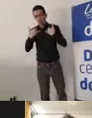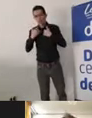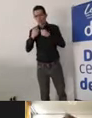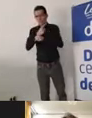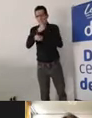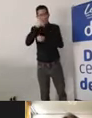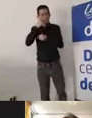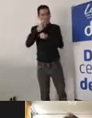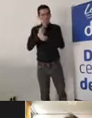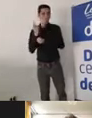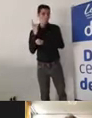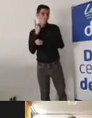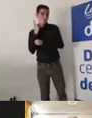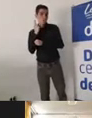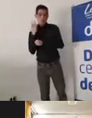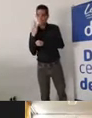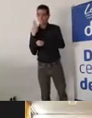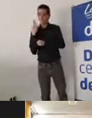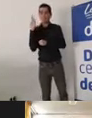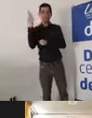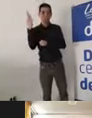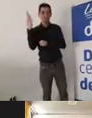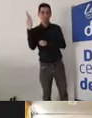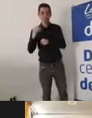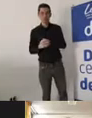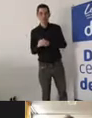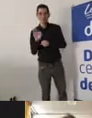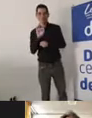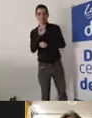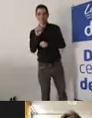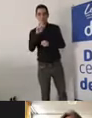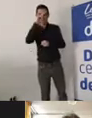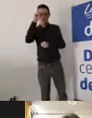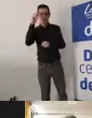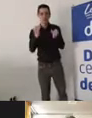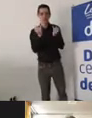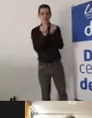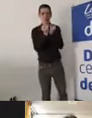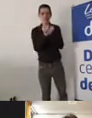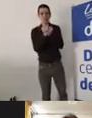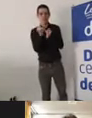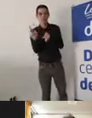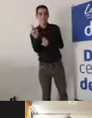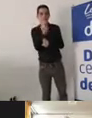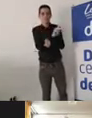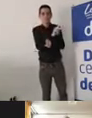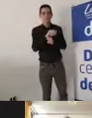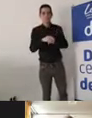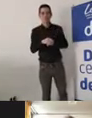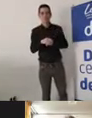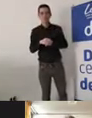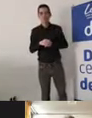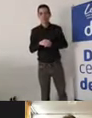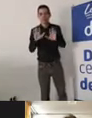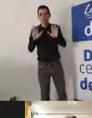Colombia, los jóvenes fueron los que básicamente le dieron vida a la Constitución de 1991, que es la que rige